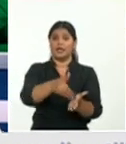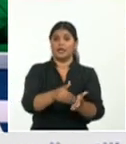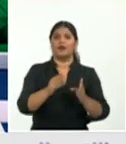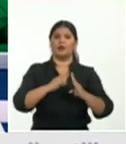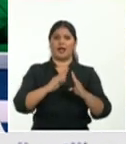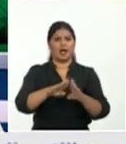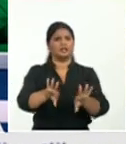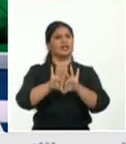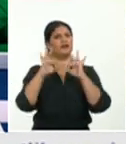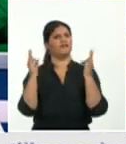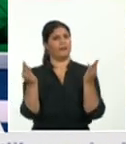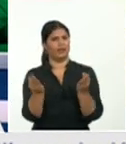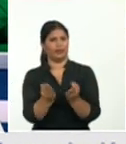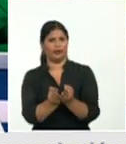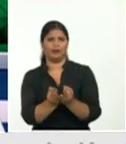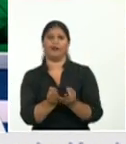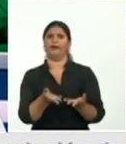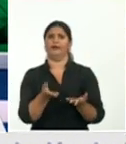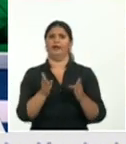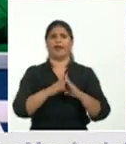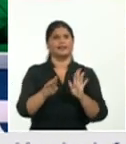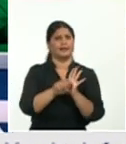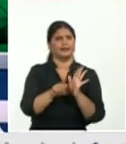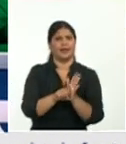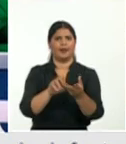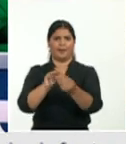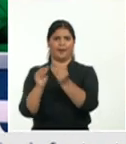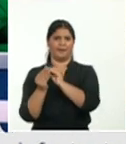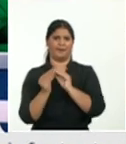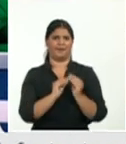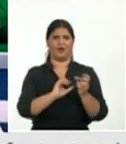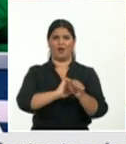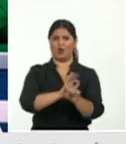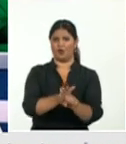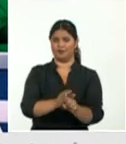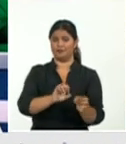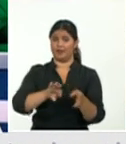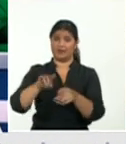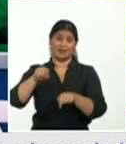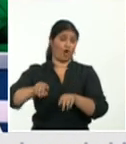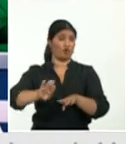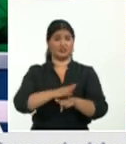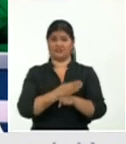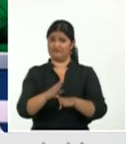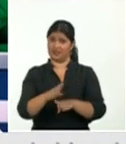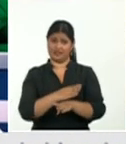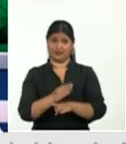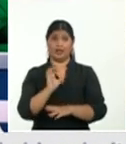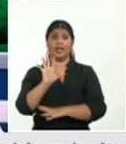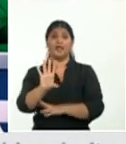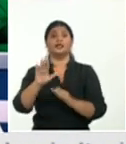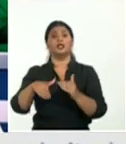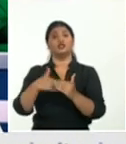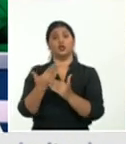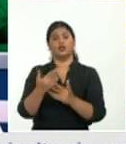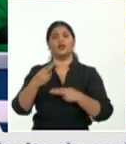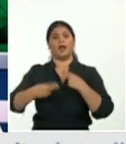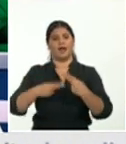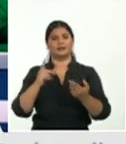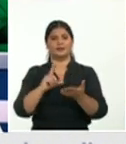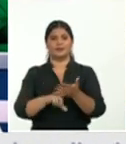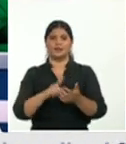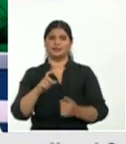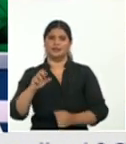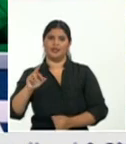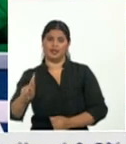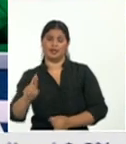centro de aislamiento. Al 5.º día se le hace el PCR y a los que vienen por los polos